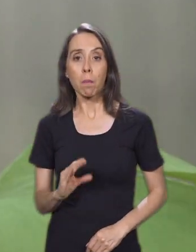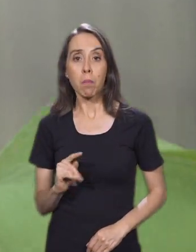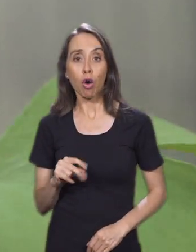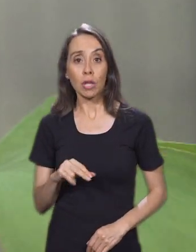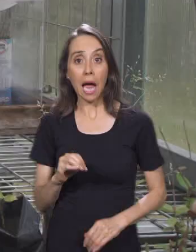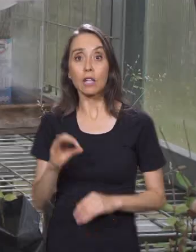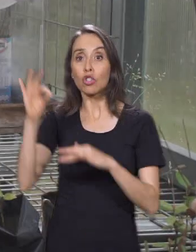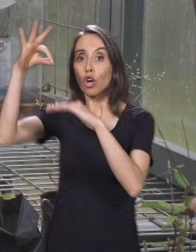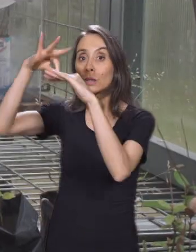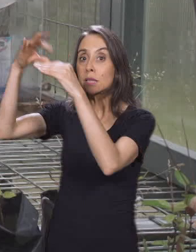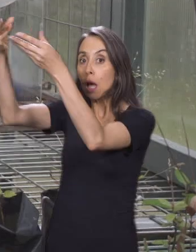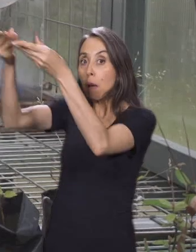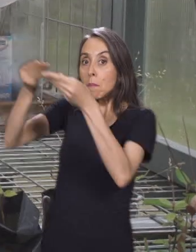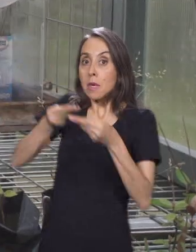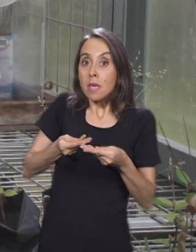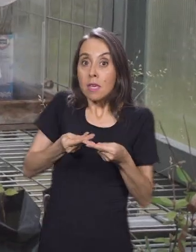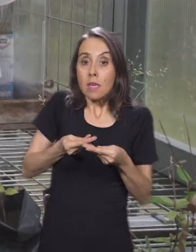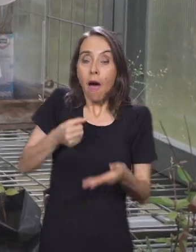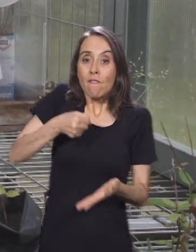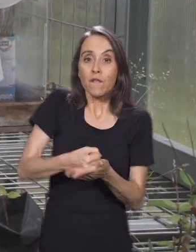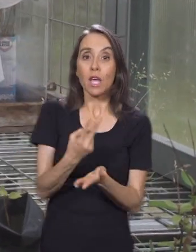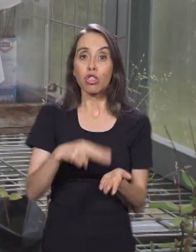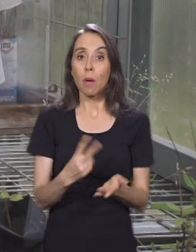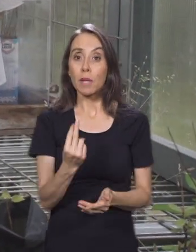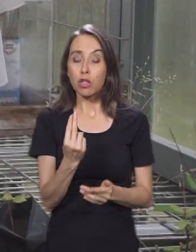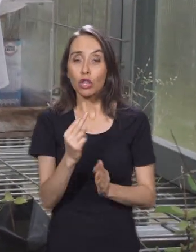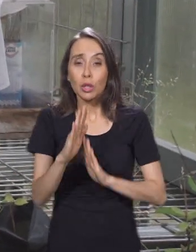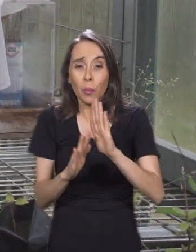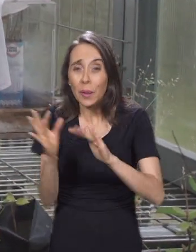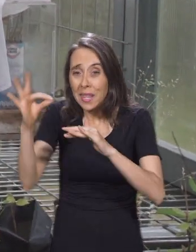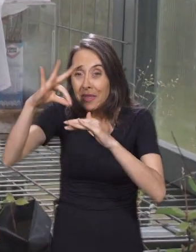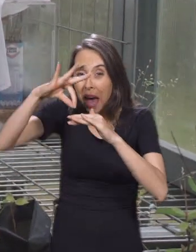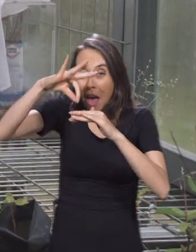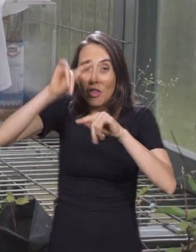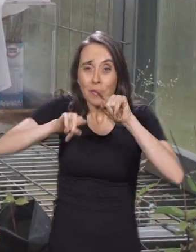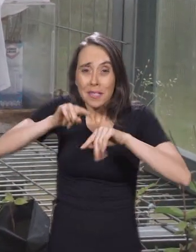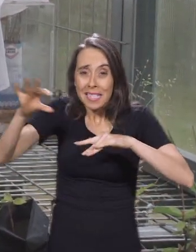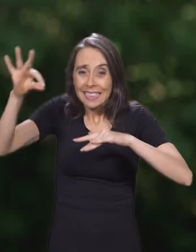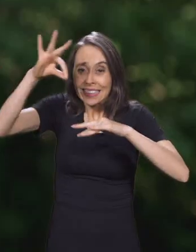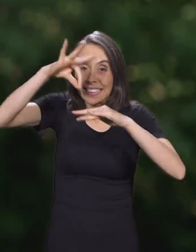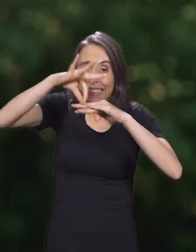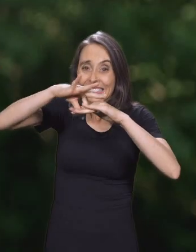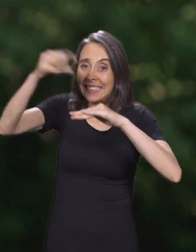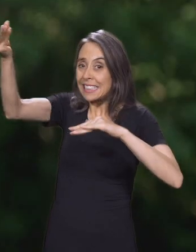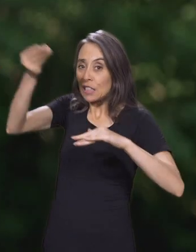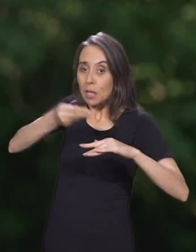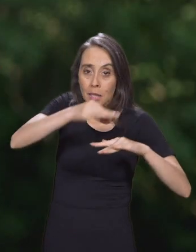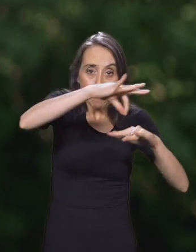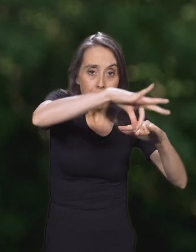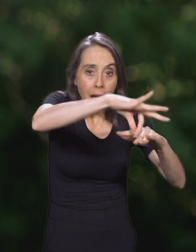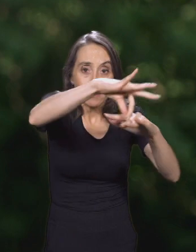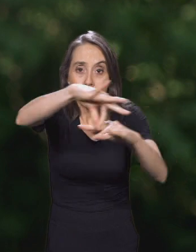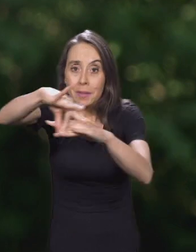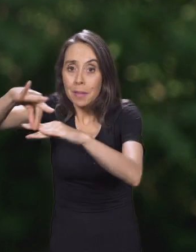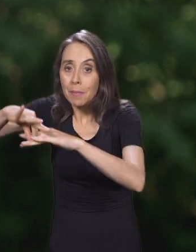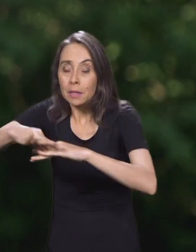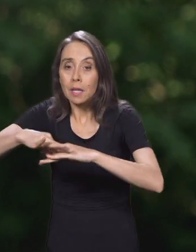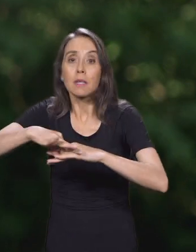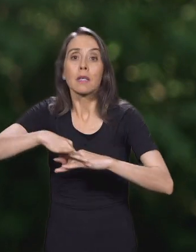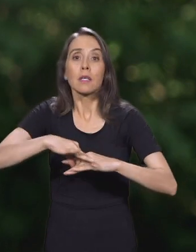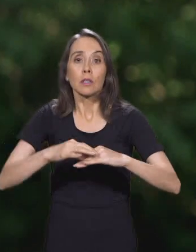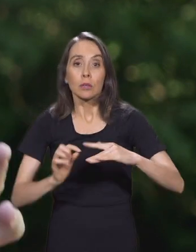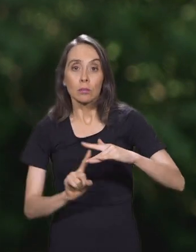2012 hubo todo un proceso muy delicado para hacerlas germinar. De las semillas que hicimos germinar,